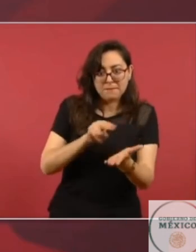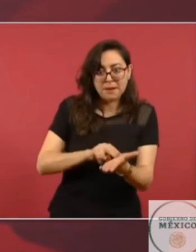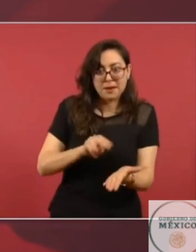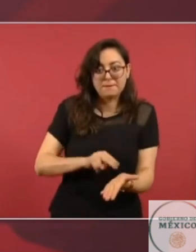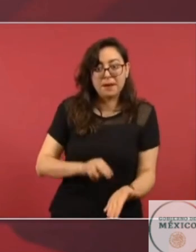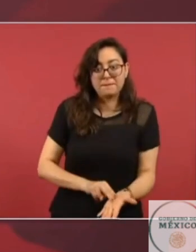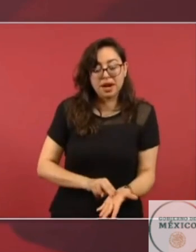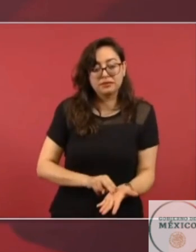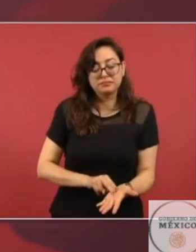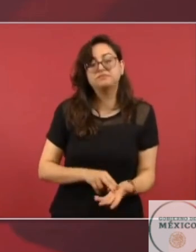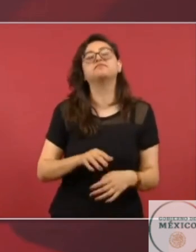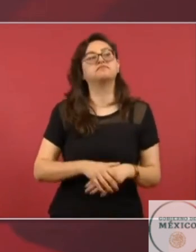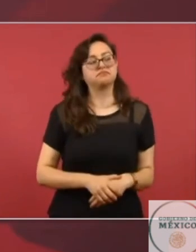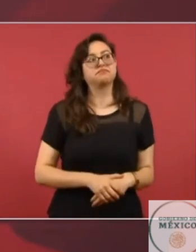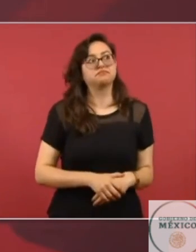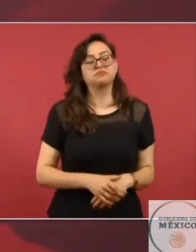Cumplimos,